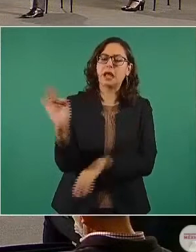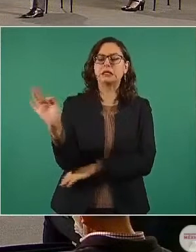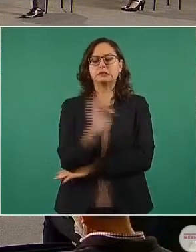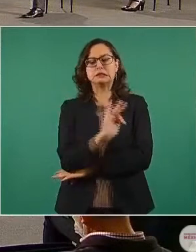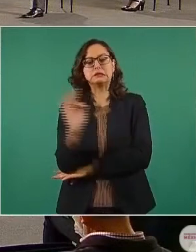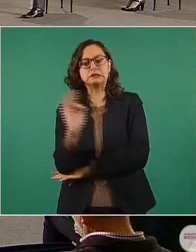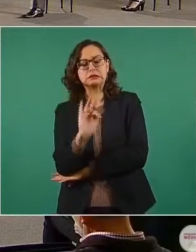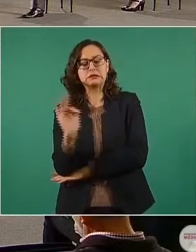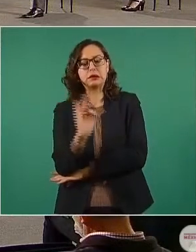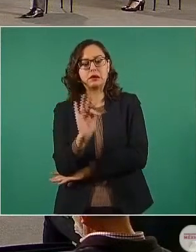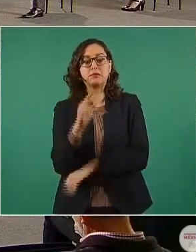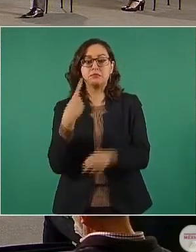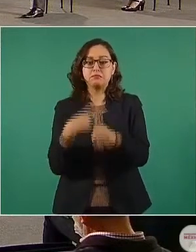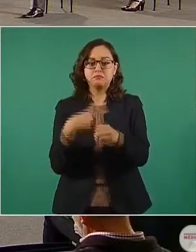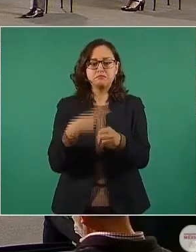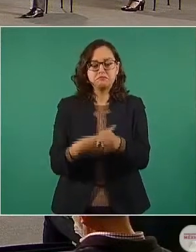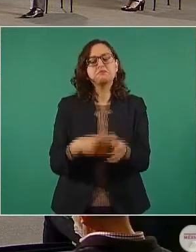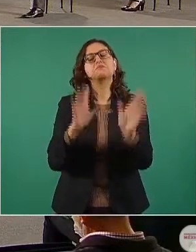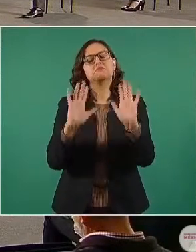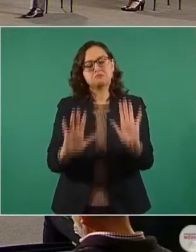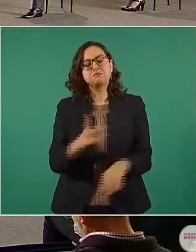ser atendidos de inmediato.